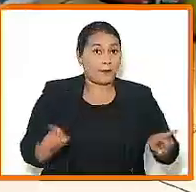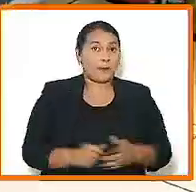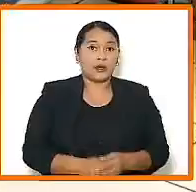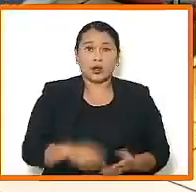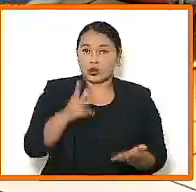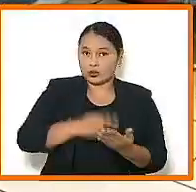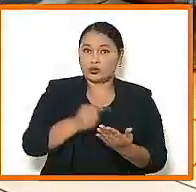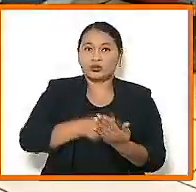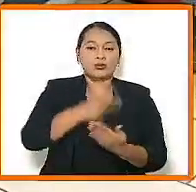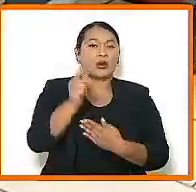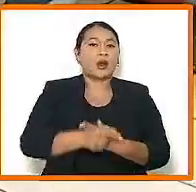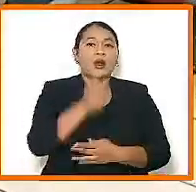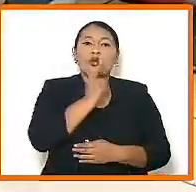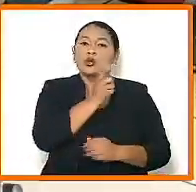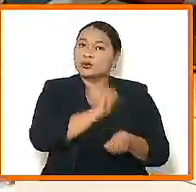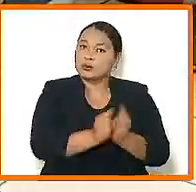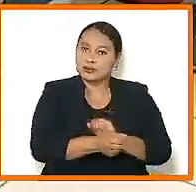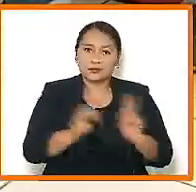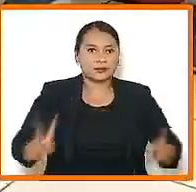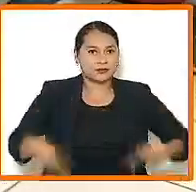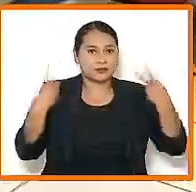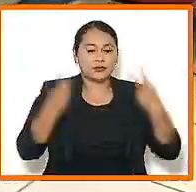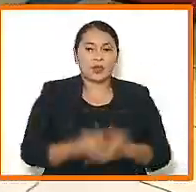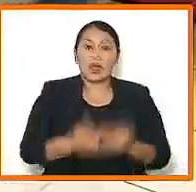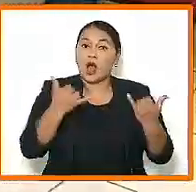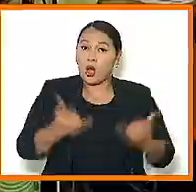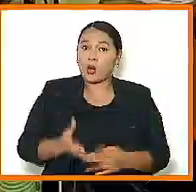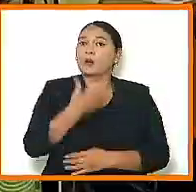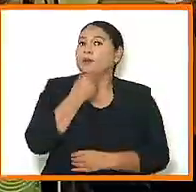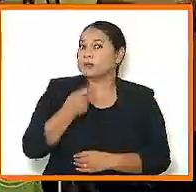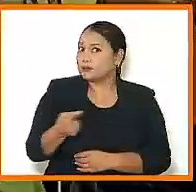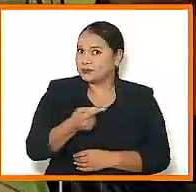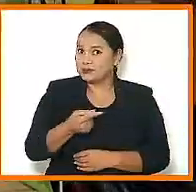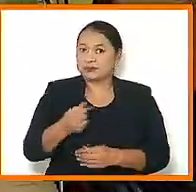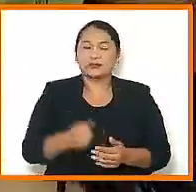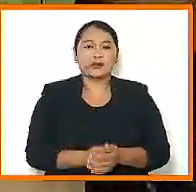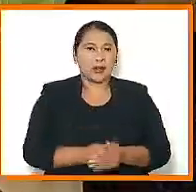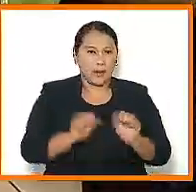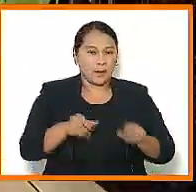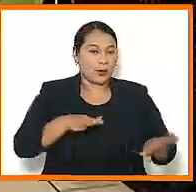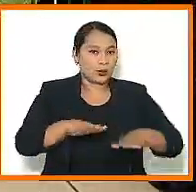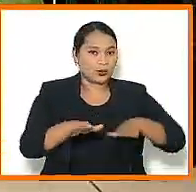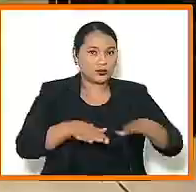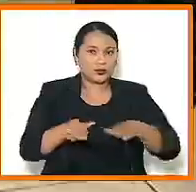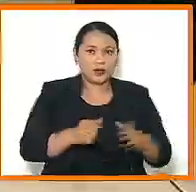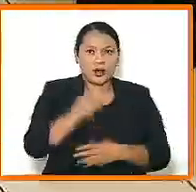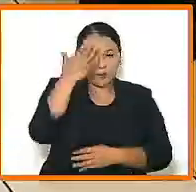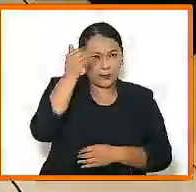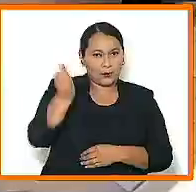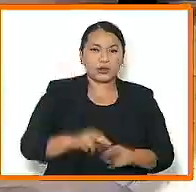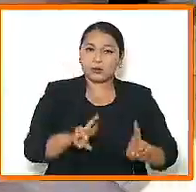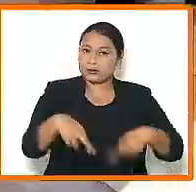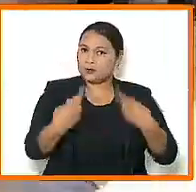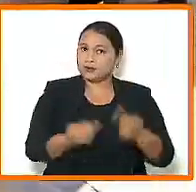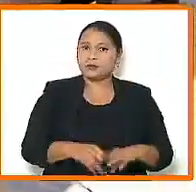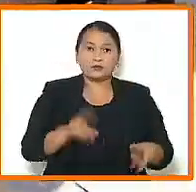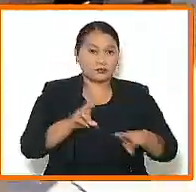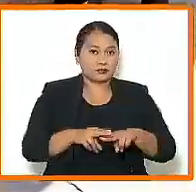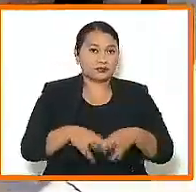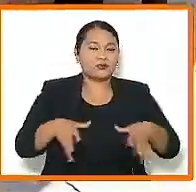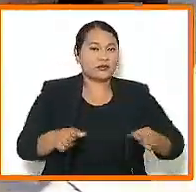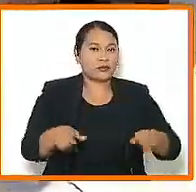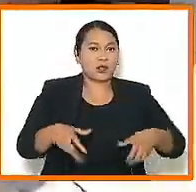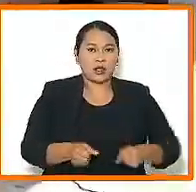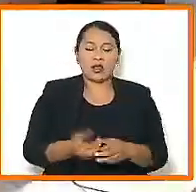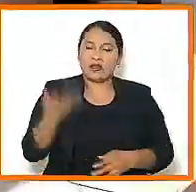Reinaldo recuperará la movilidad y sus familiares agradecieron la donación, ya que ahora podrán trasladarlo a sus controles médicos con